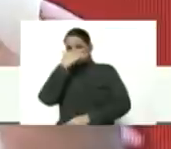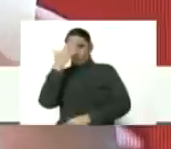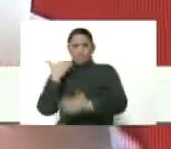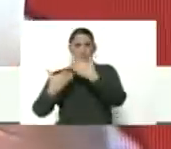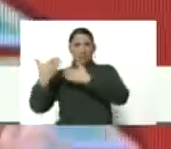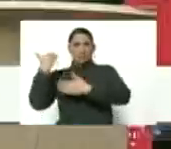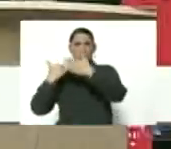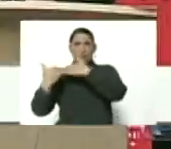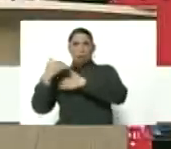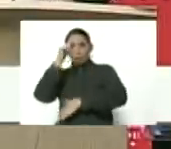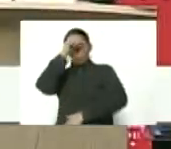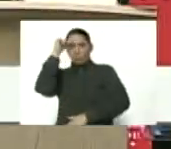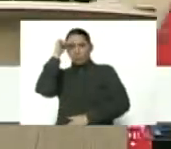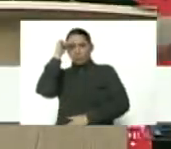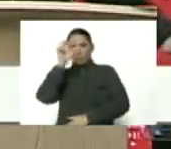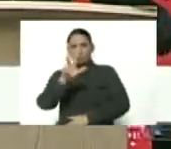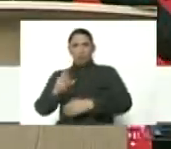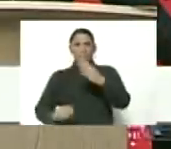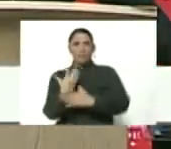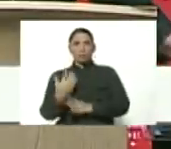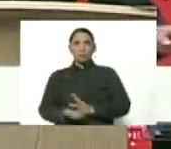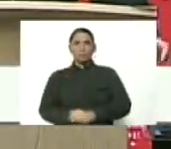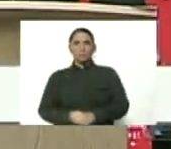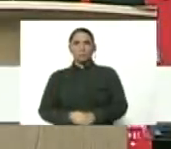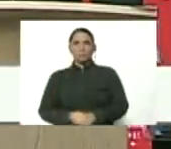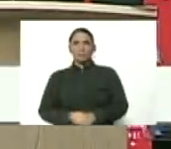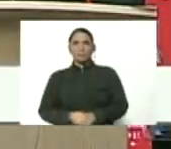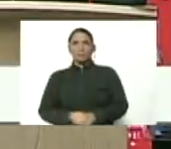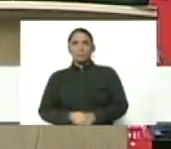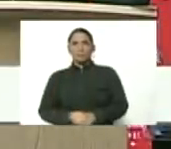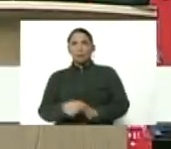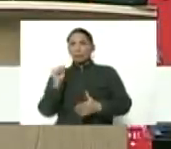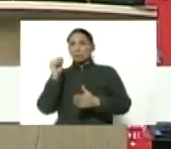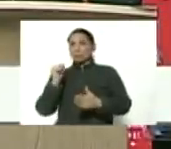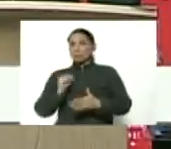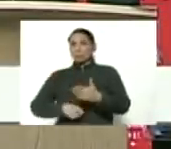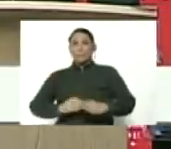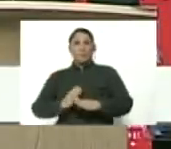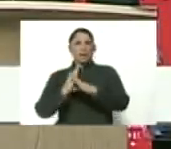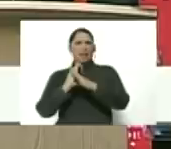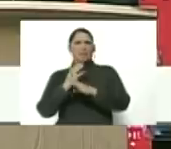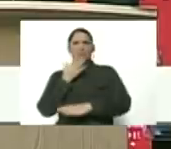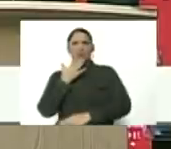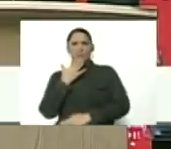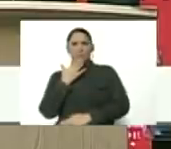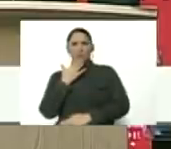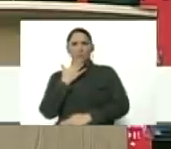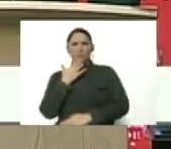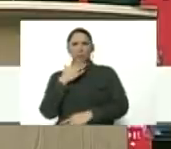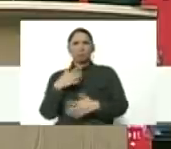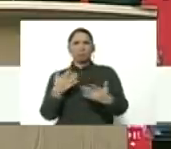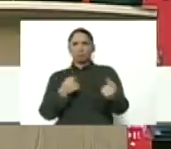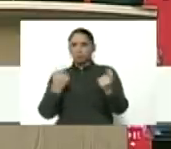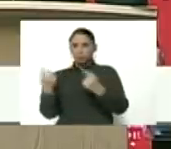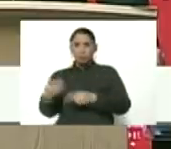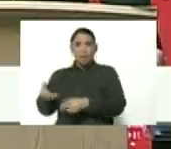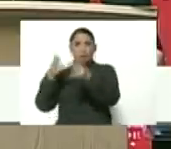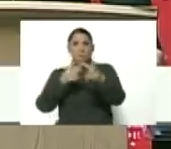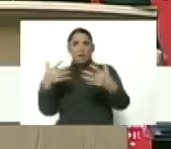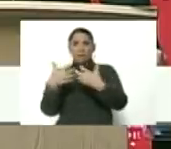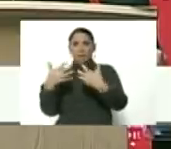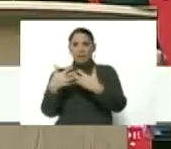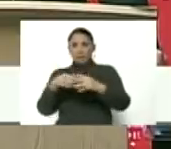pasado domingo 3 de mayo. Sin parar mientes en que se trafiquen armas de guerra